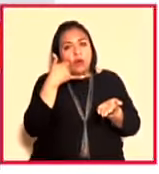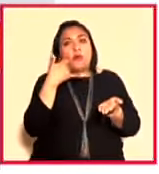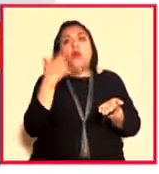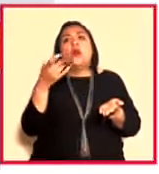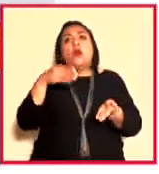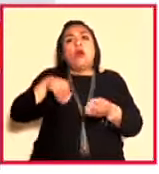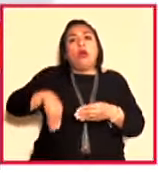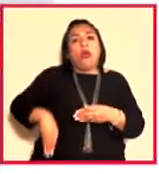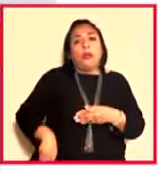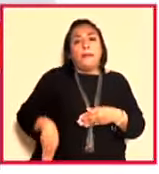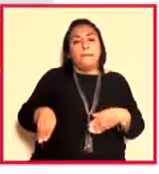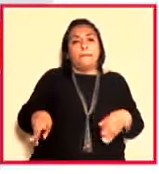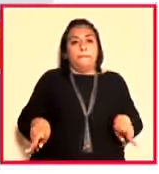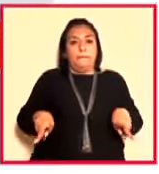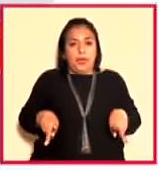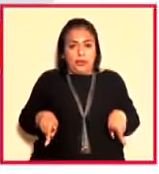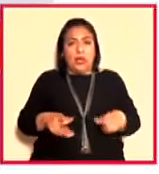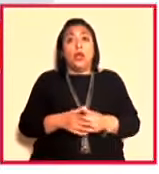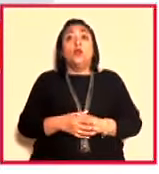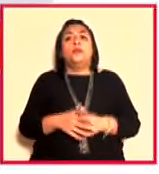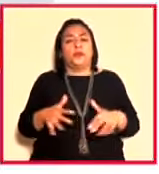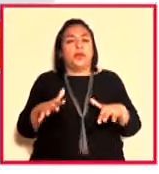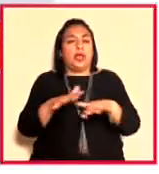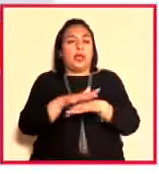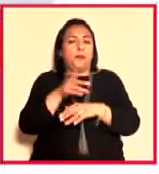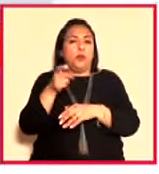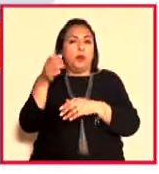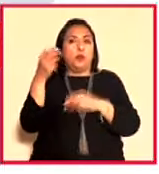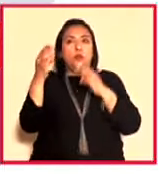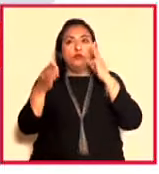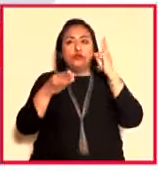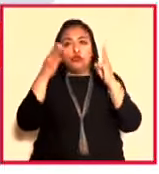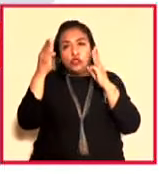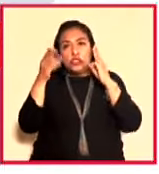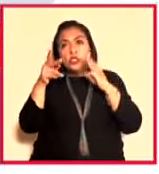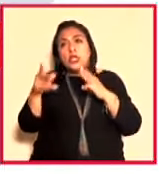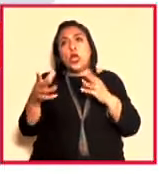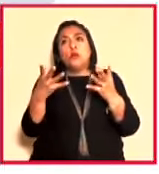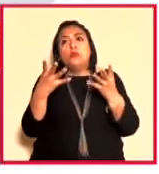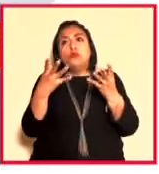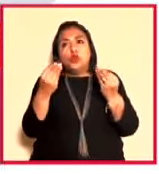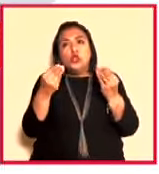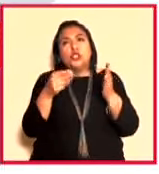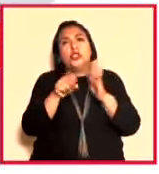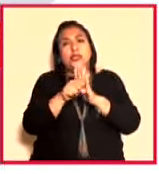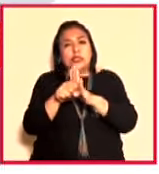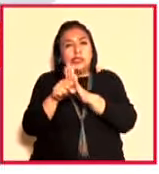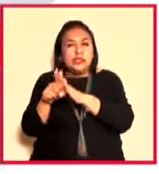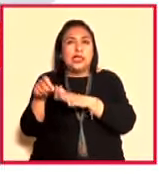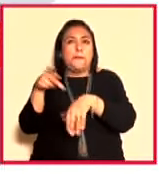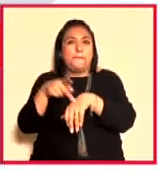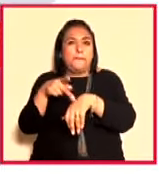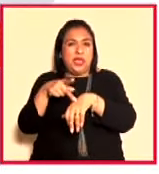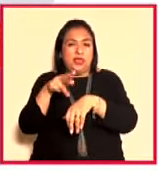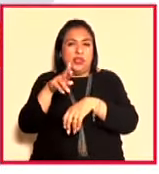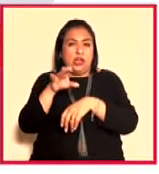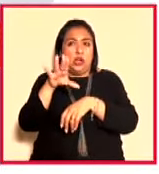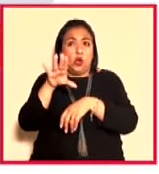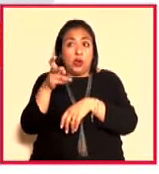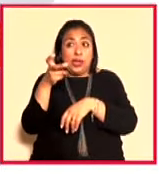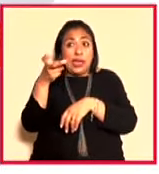pantalón. Rebautizamos este museo como el Museo de las Muchas Significaciones de la Roca, elemento que